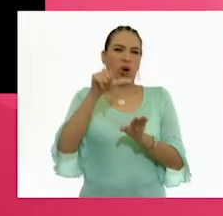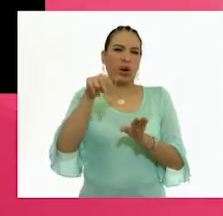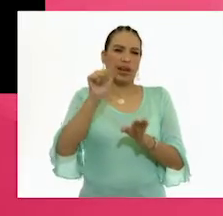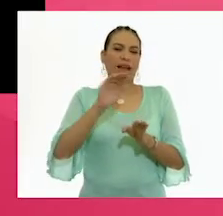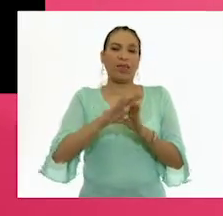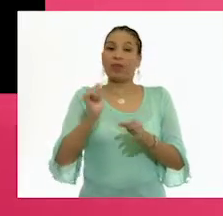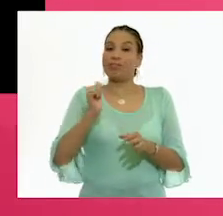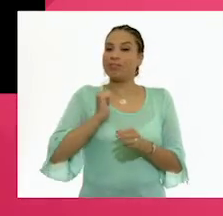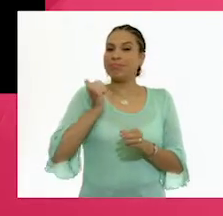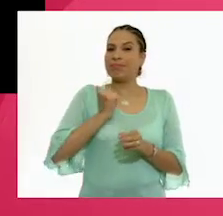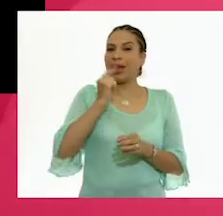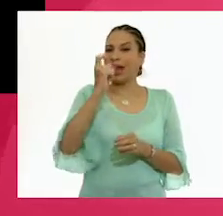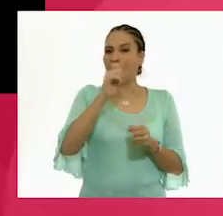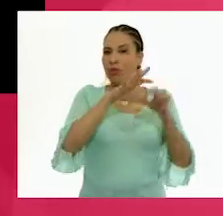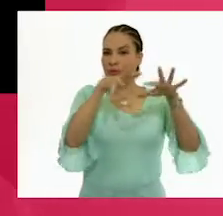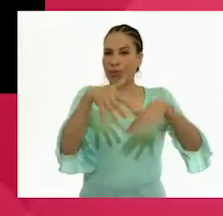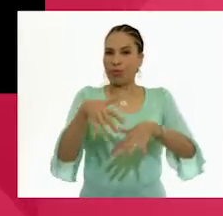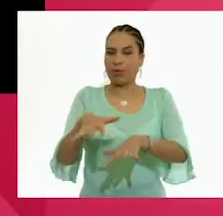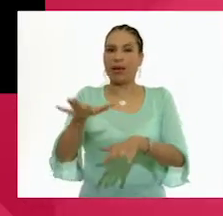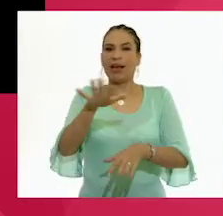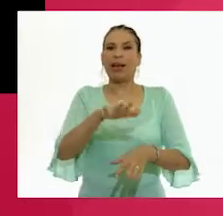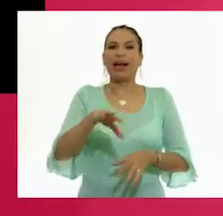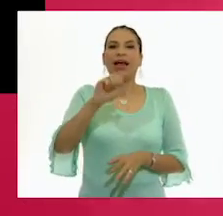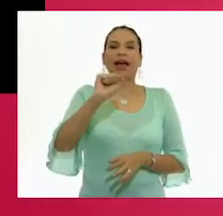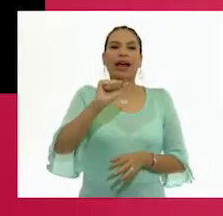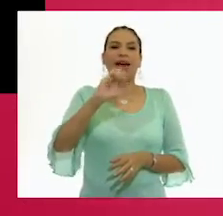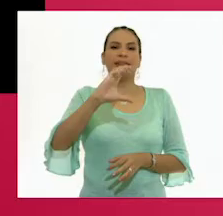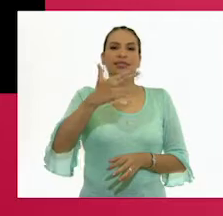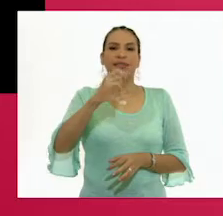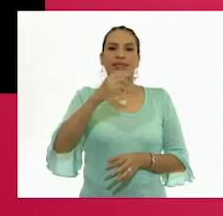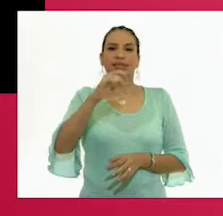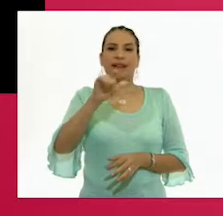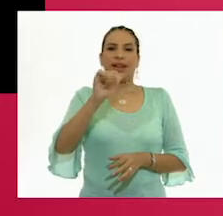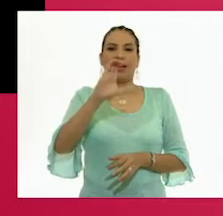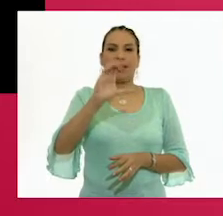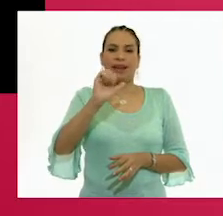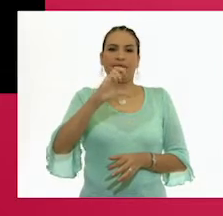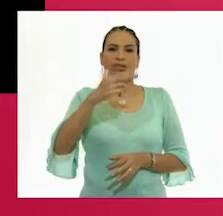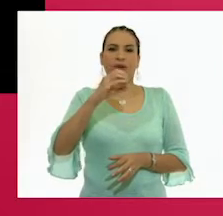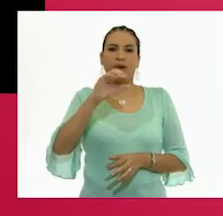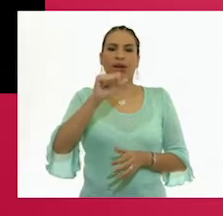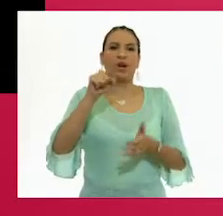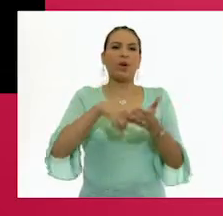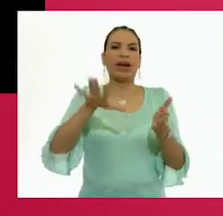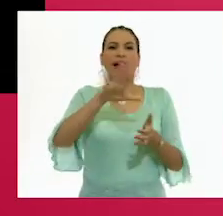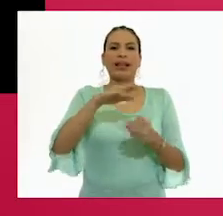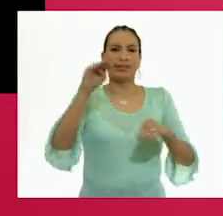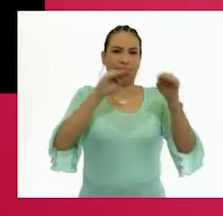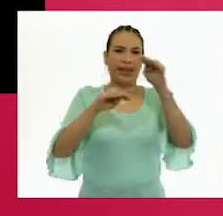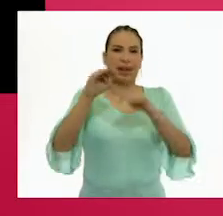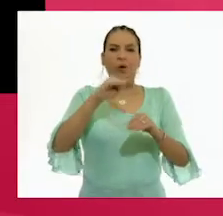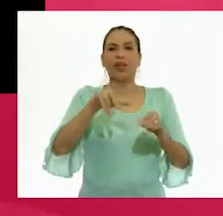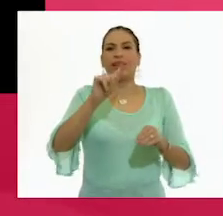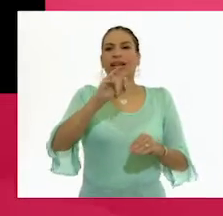las aguas de los manantiales de Achichilacachocan, ubicados en el Cerro de Tecajete.